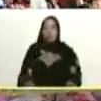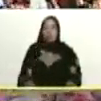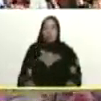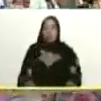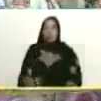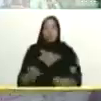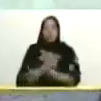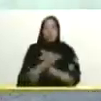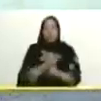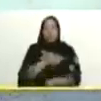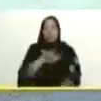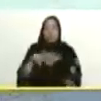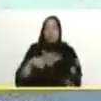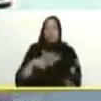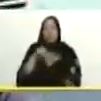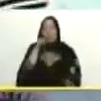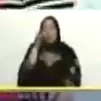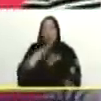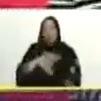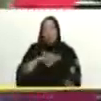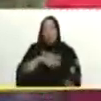trabajar para nuestro pueblo.